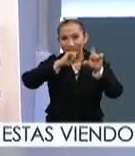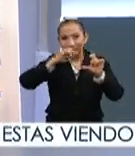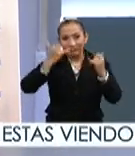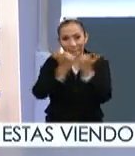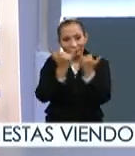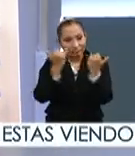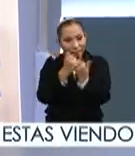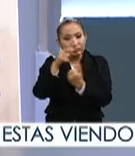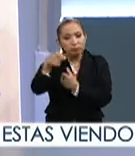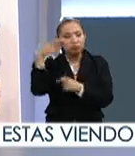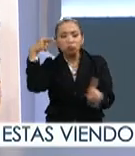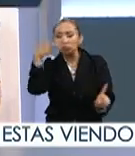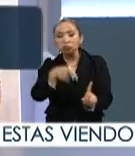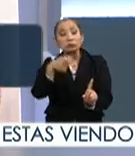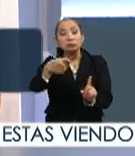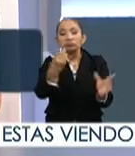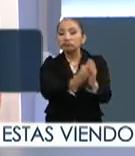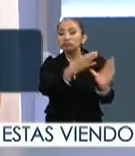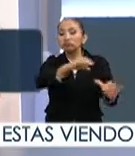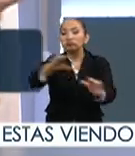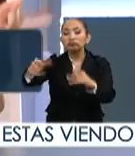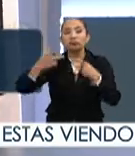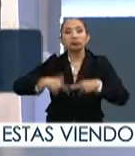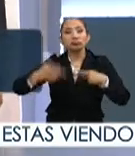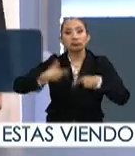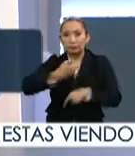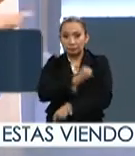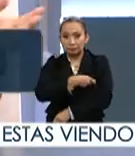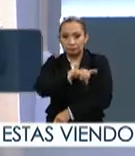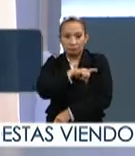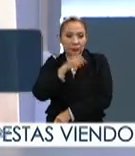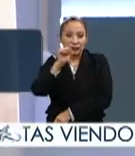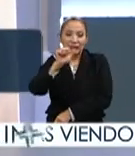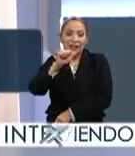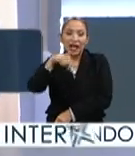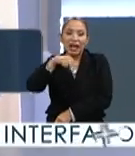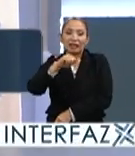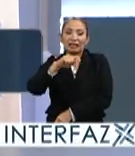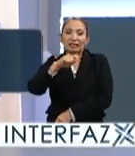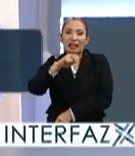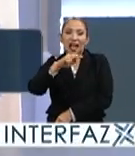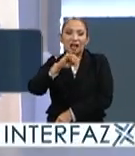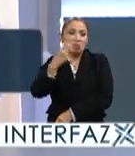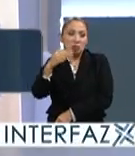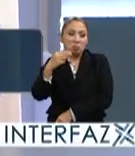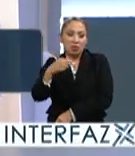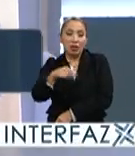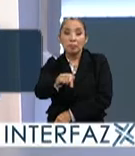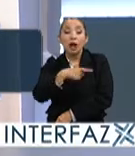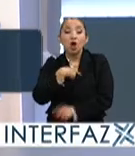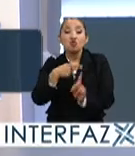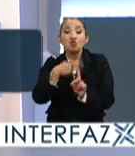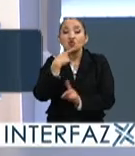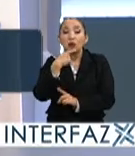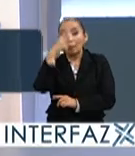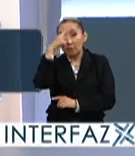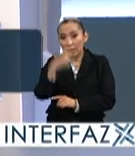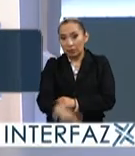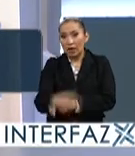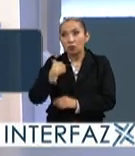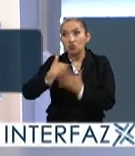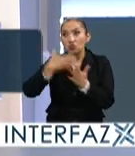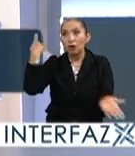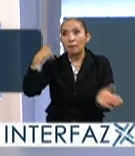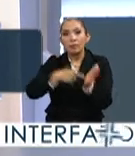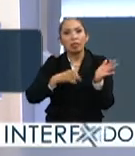ha tenido uno de sus propósitos el de capacitar personal sanitario, como se le llamaba anteriormente. Y entonces la Cruz Roja Mexicana, desde